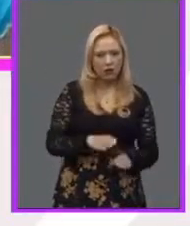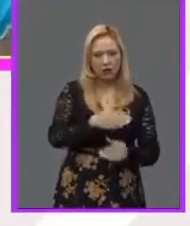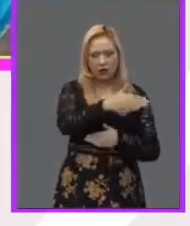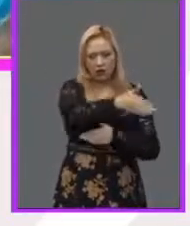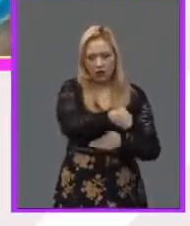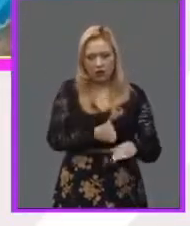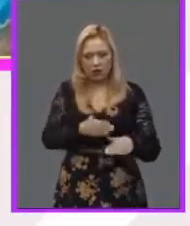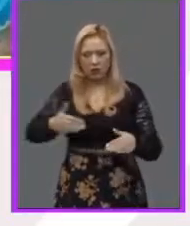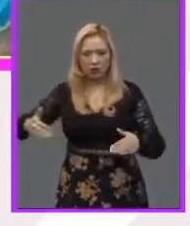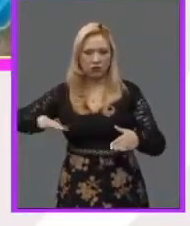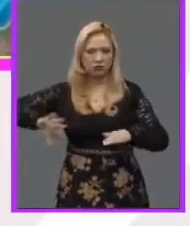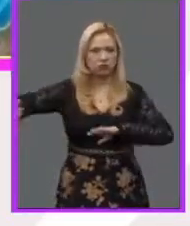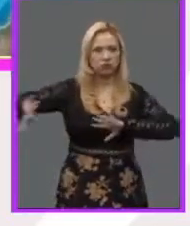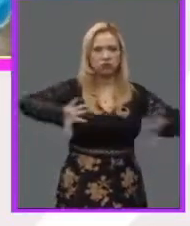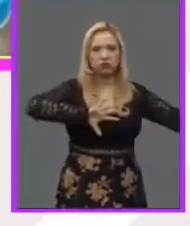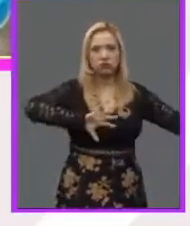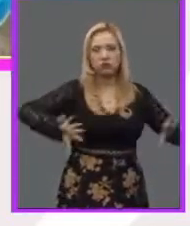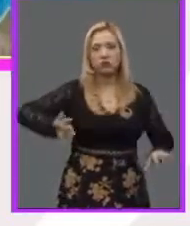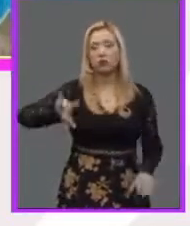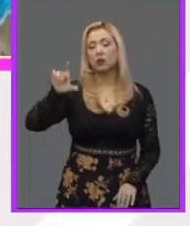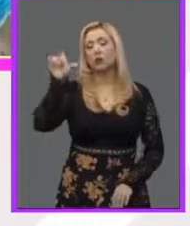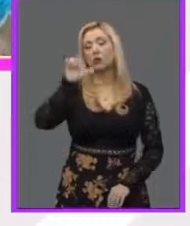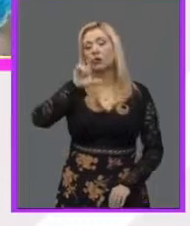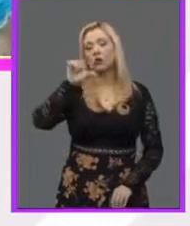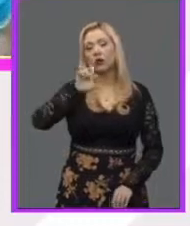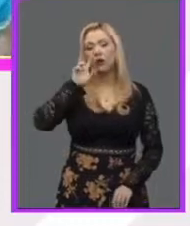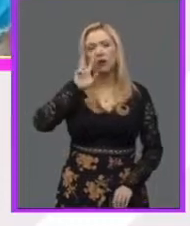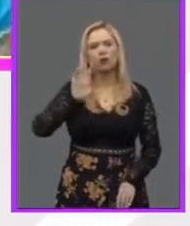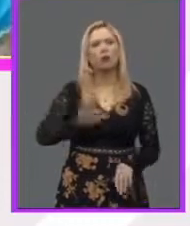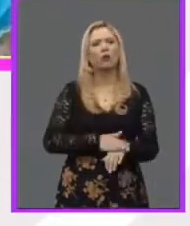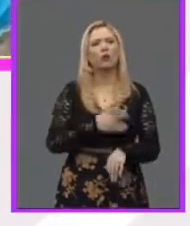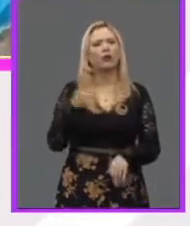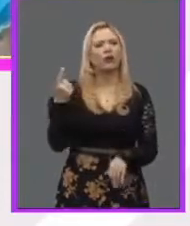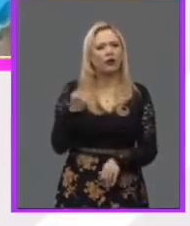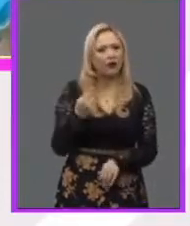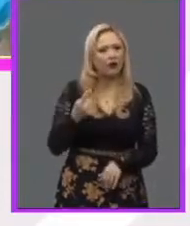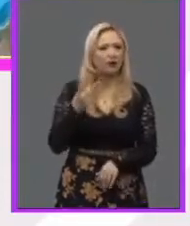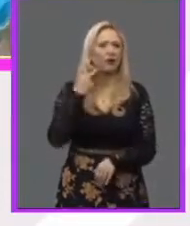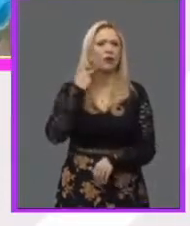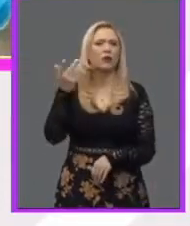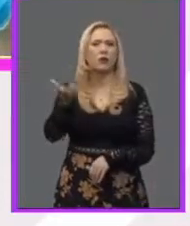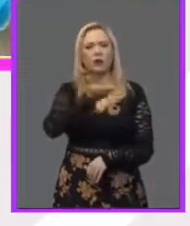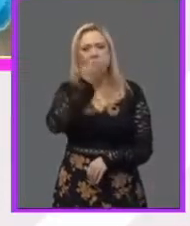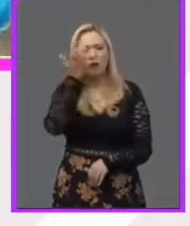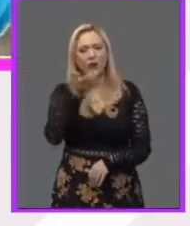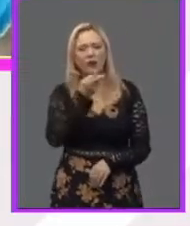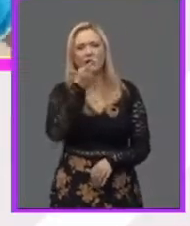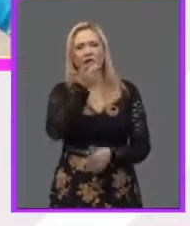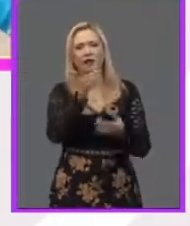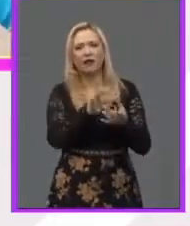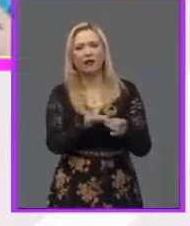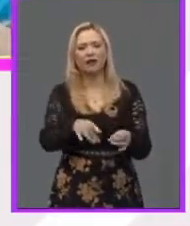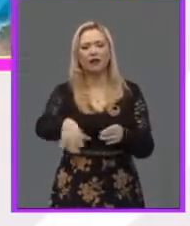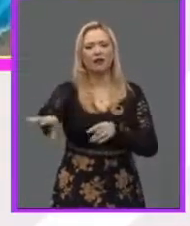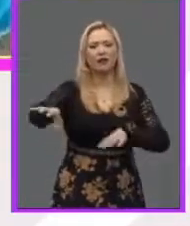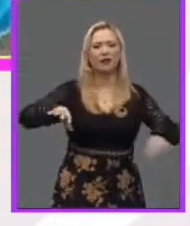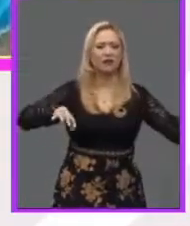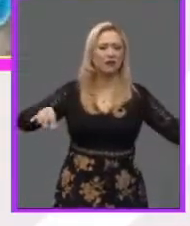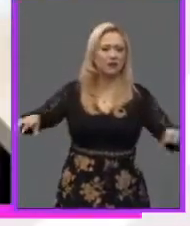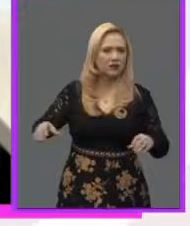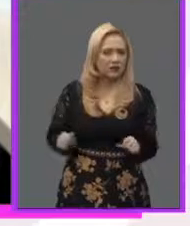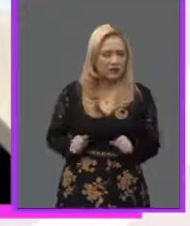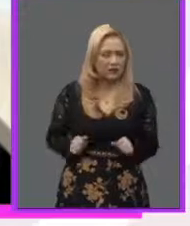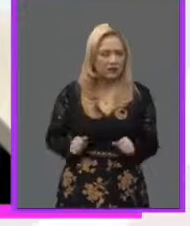sola. No tenemos eso en México, pero sí cuando vemos cuál era la lógica, los discursos de los políticos, cómo se